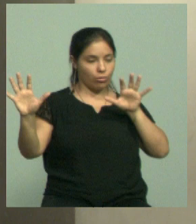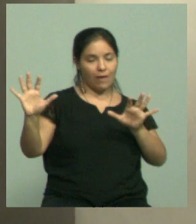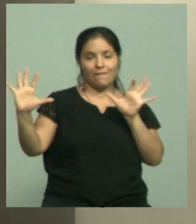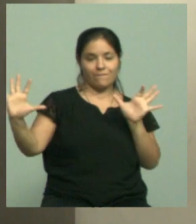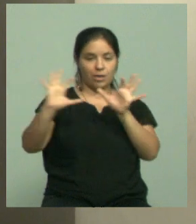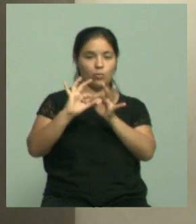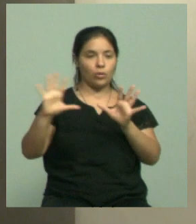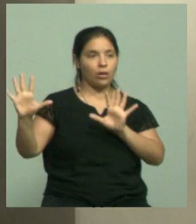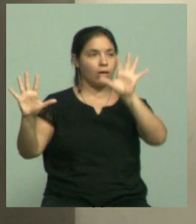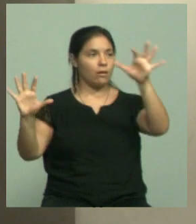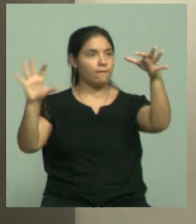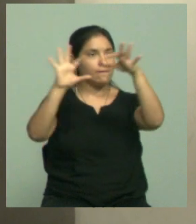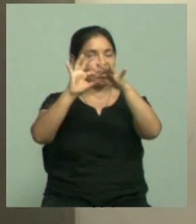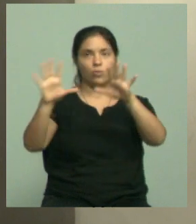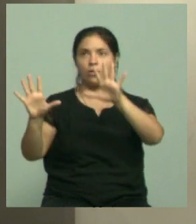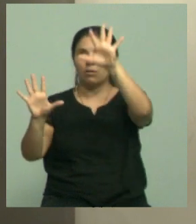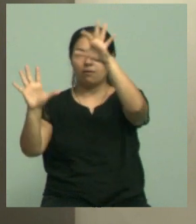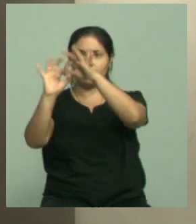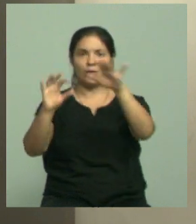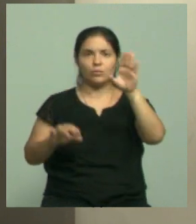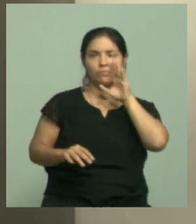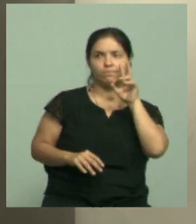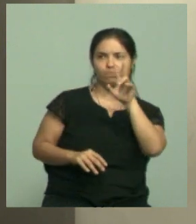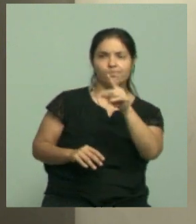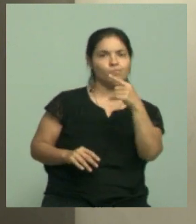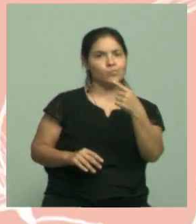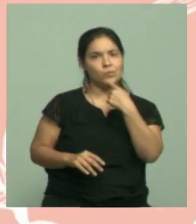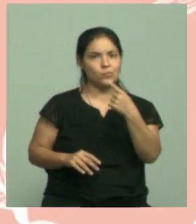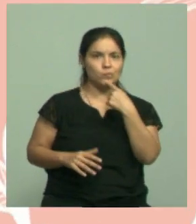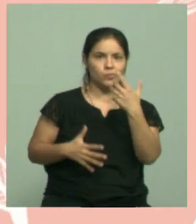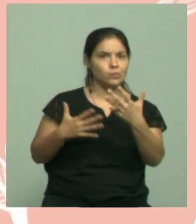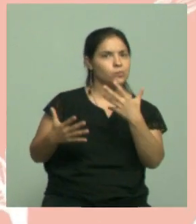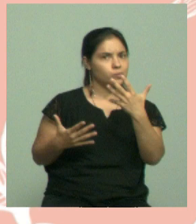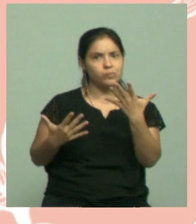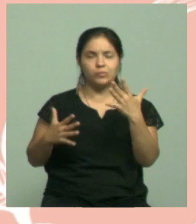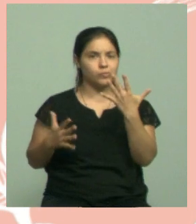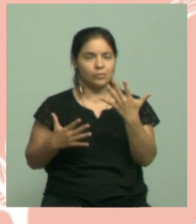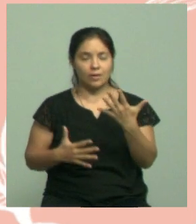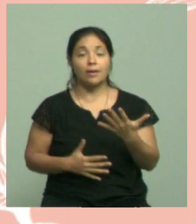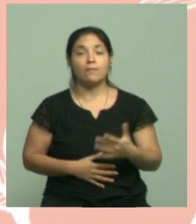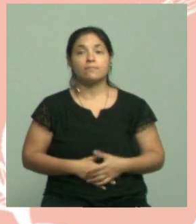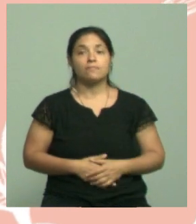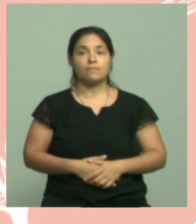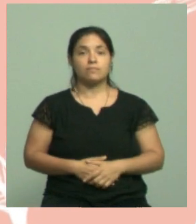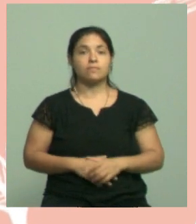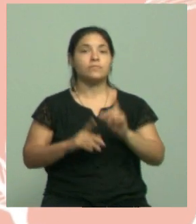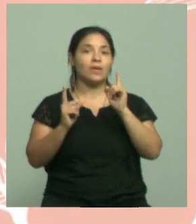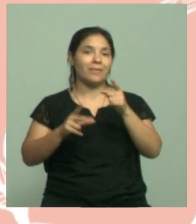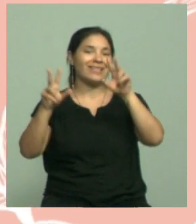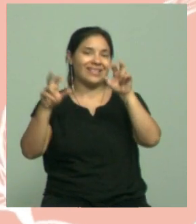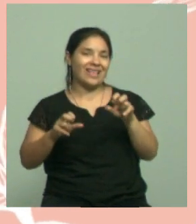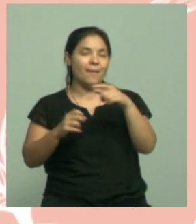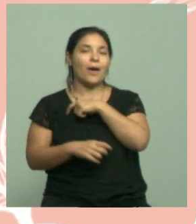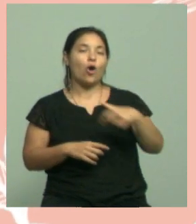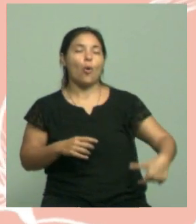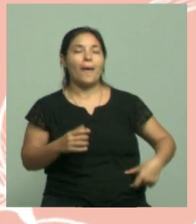sospecha, además de que son un partido comunista y toda la discusión que viene por detrás. Entonces yo creo que esas son como las